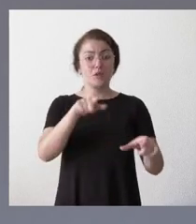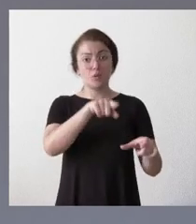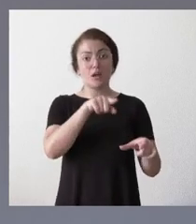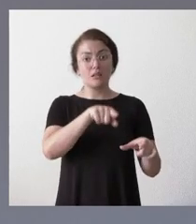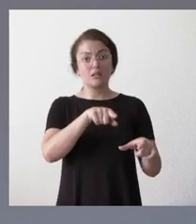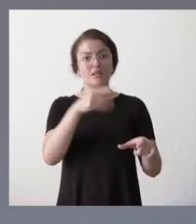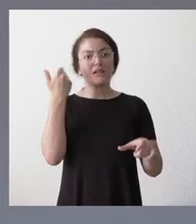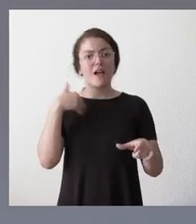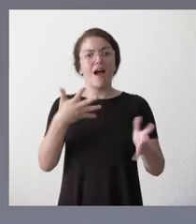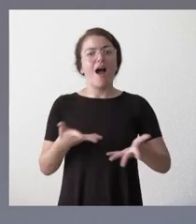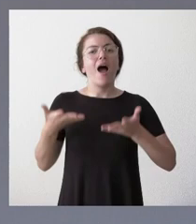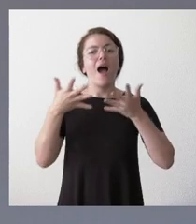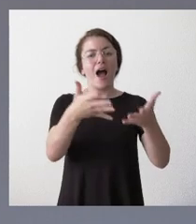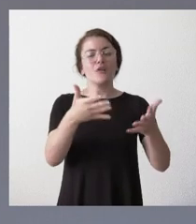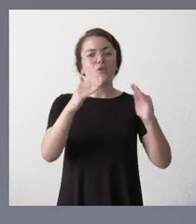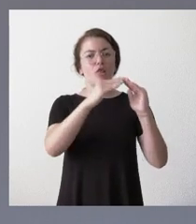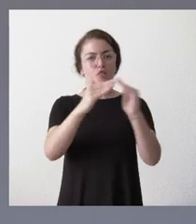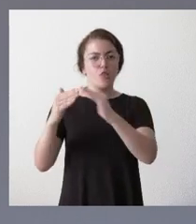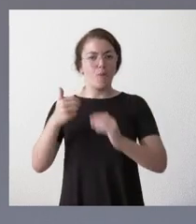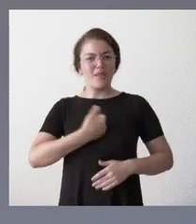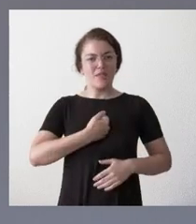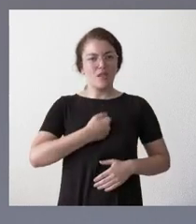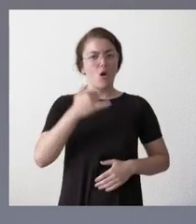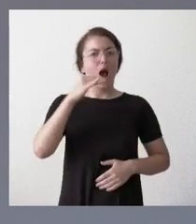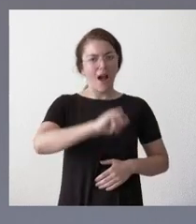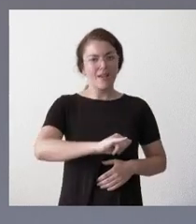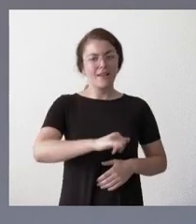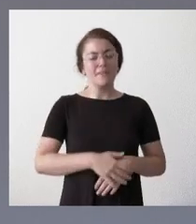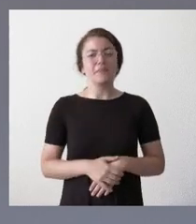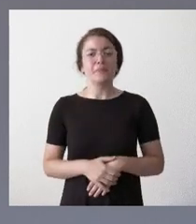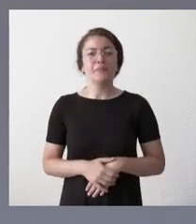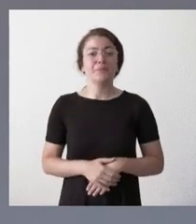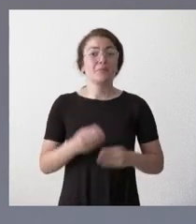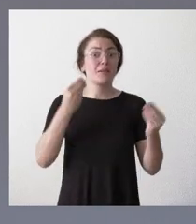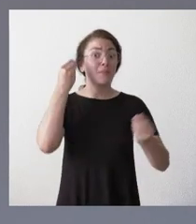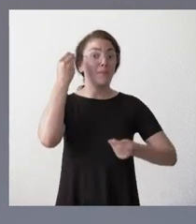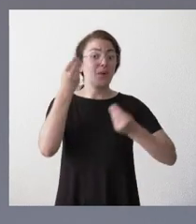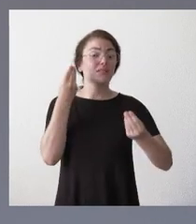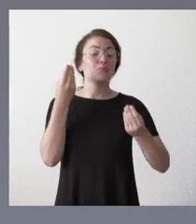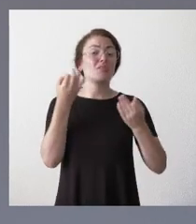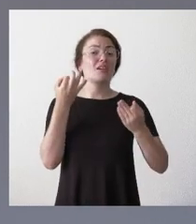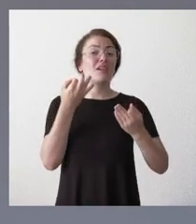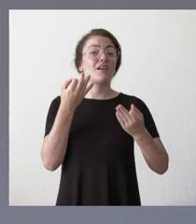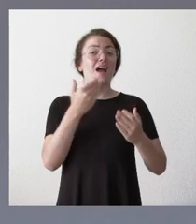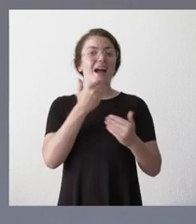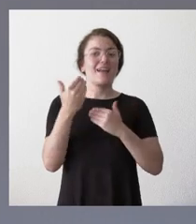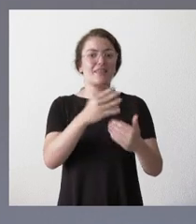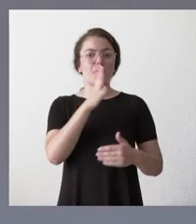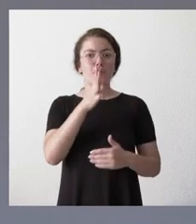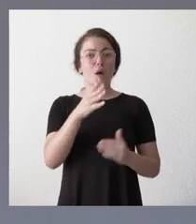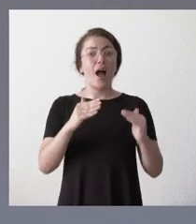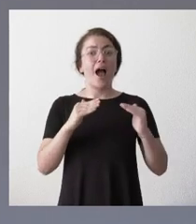la ayuda a domicilio. Entendemos que a través de esta prestación es necesario